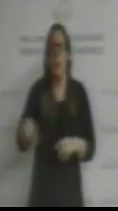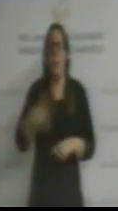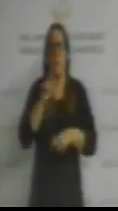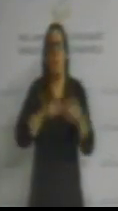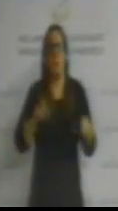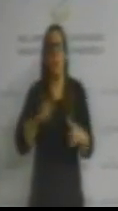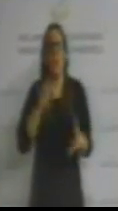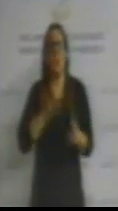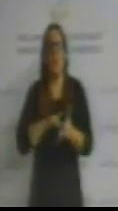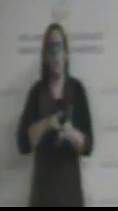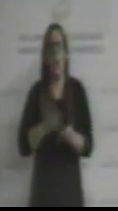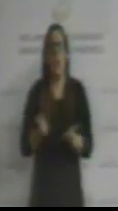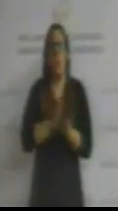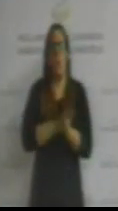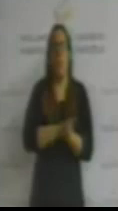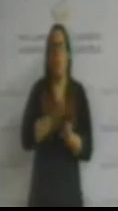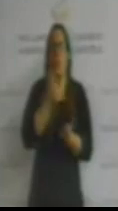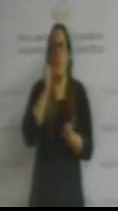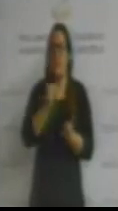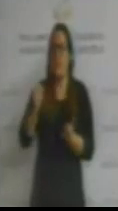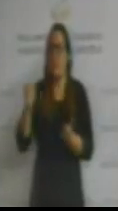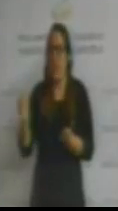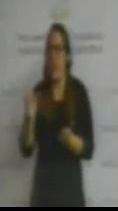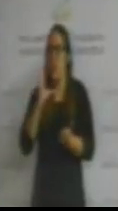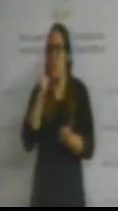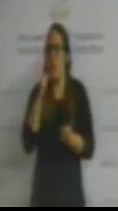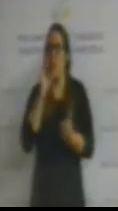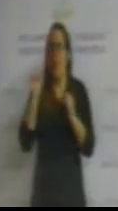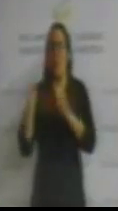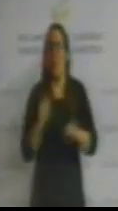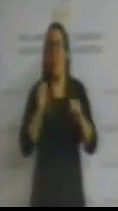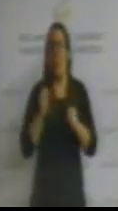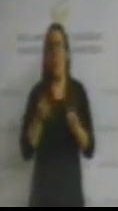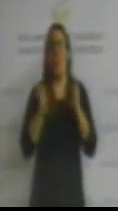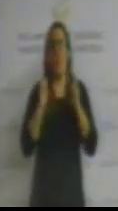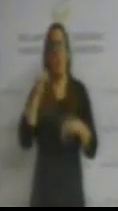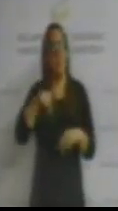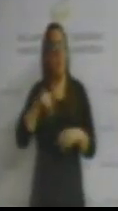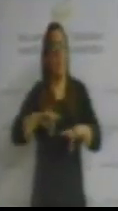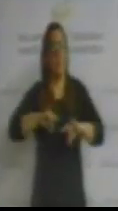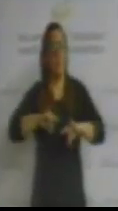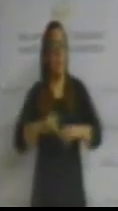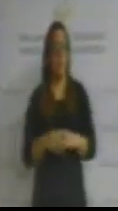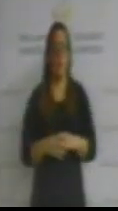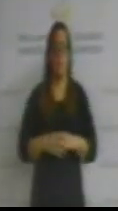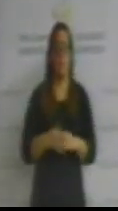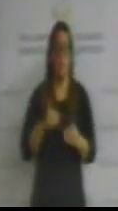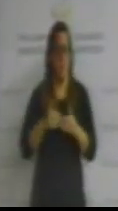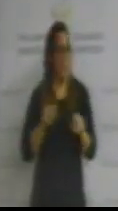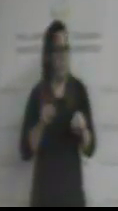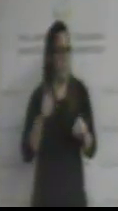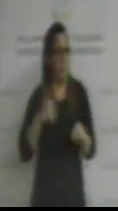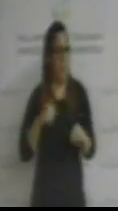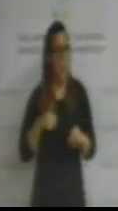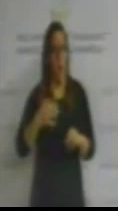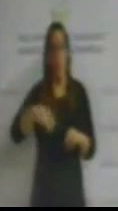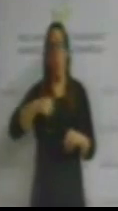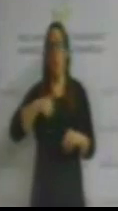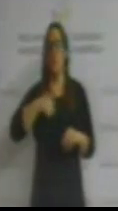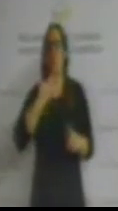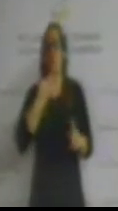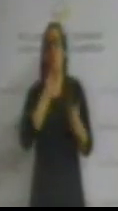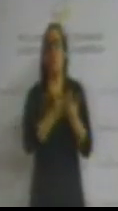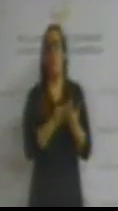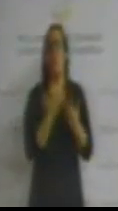asesinadas por defender la libertad en esta tierra. Termino ya, ahora sí. Yo solo le quiero pedir, señora Barcos, que los